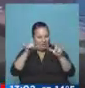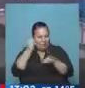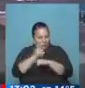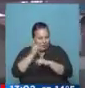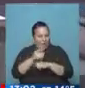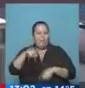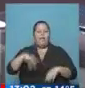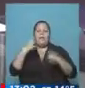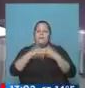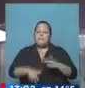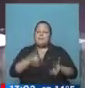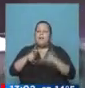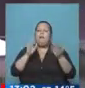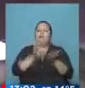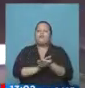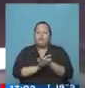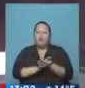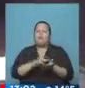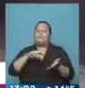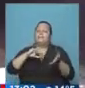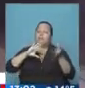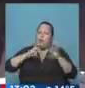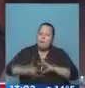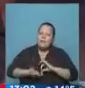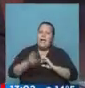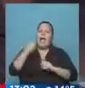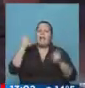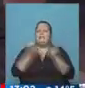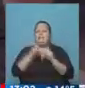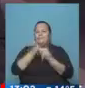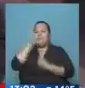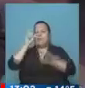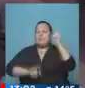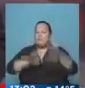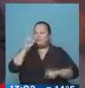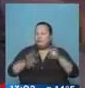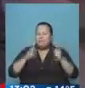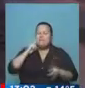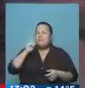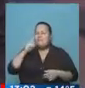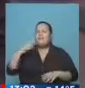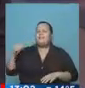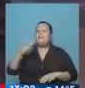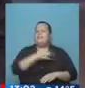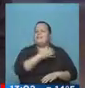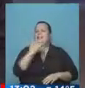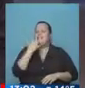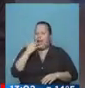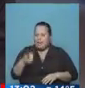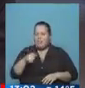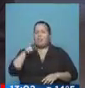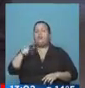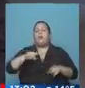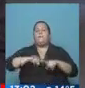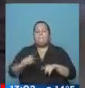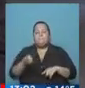y tenemos que compensar hablando de la complicación que represento para miles y miles de usuarios del ferrocarril sarmiento la medida